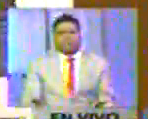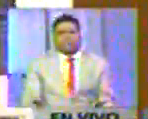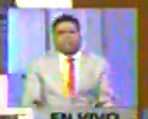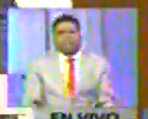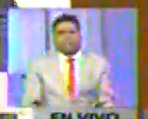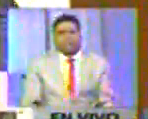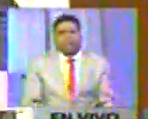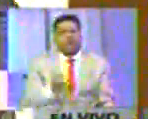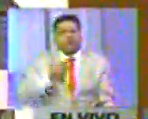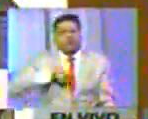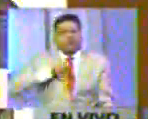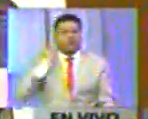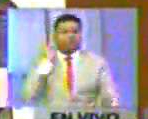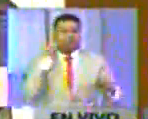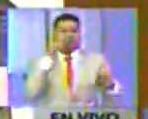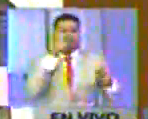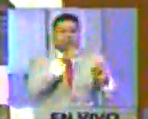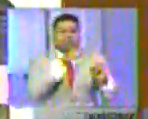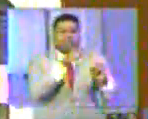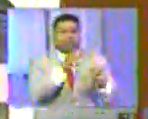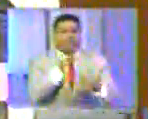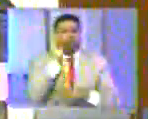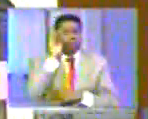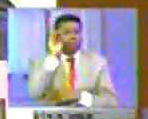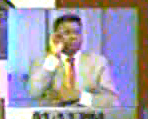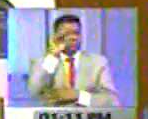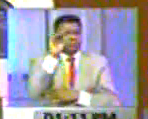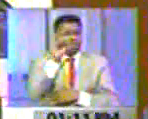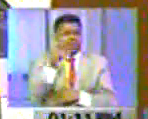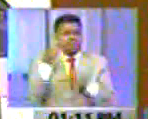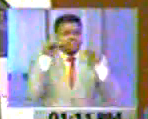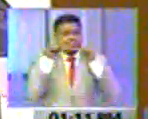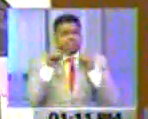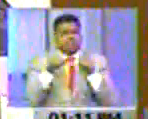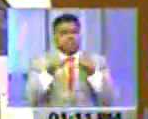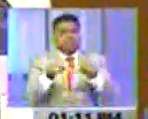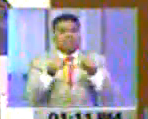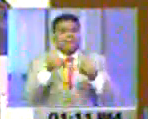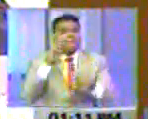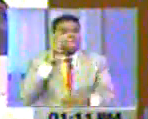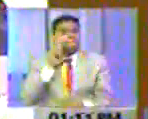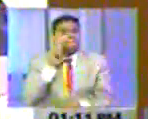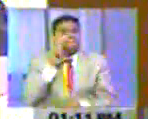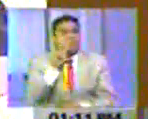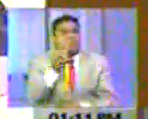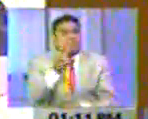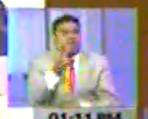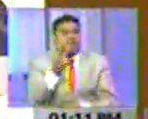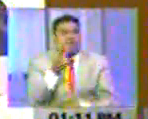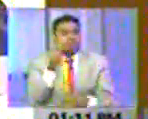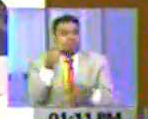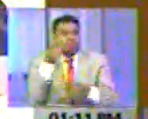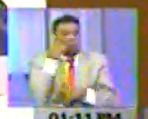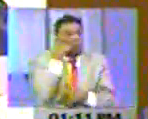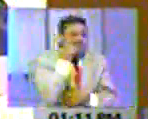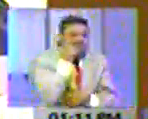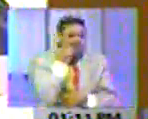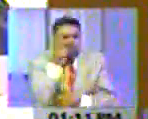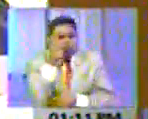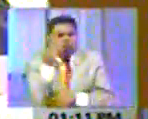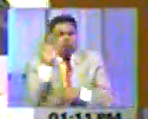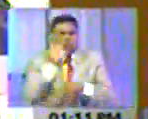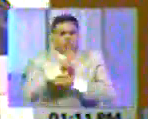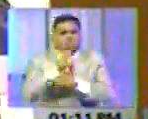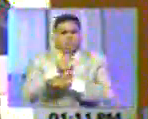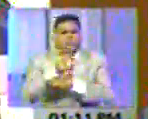Nuestro reto será mantener, vigilar, proteger